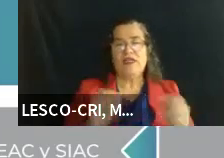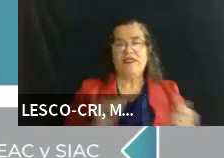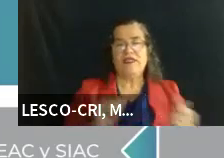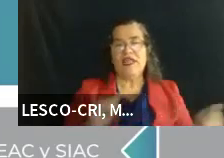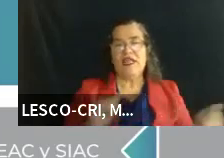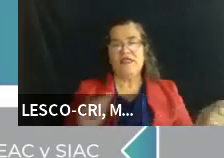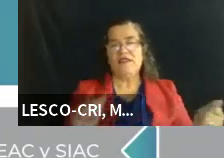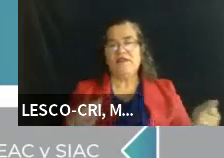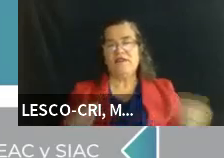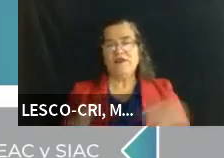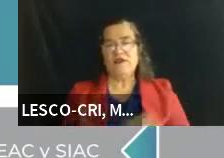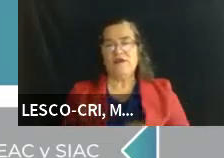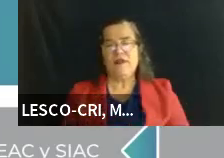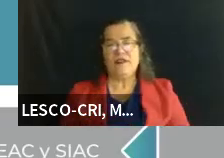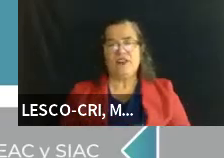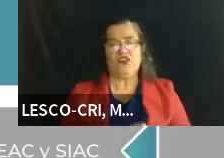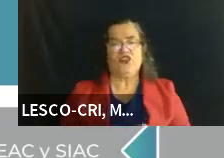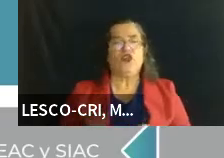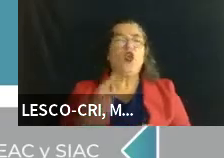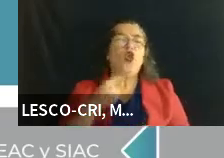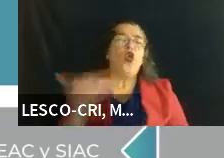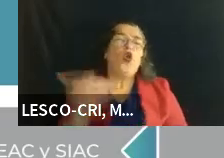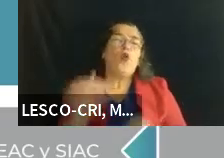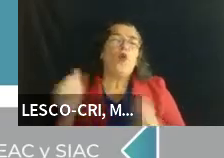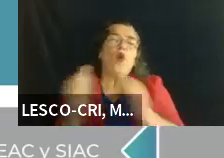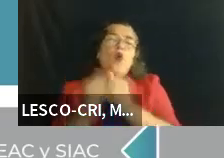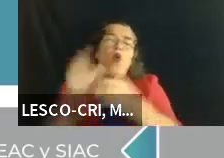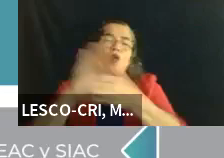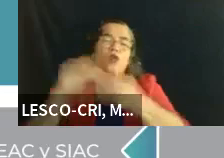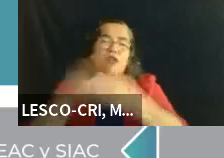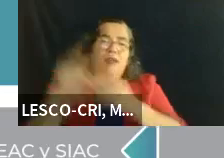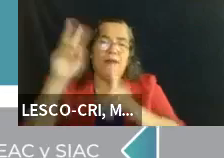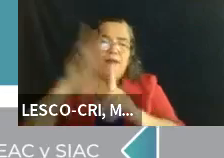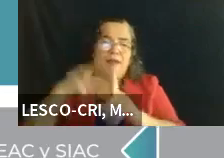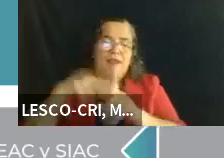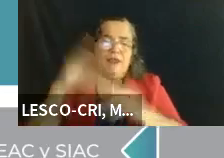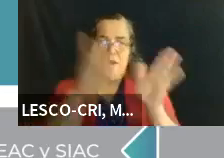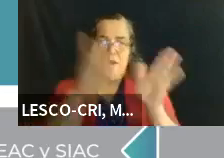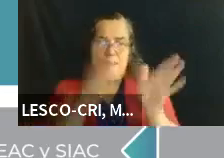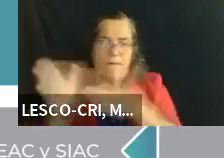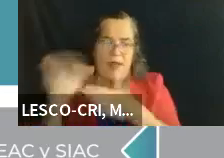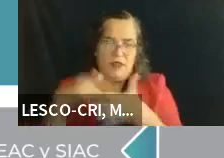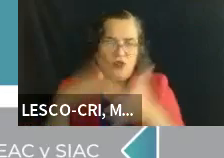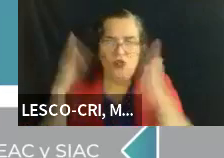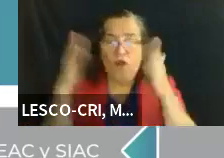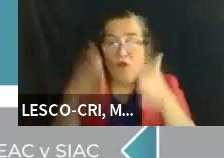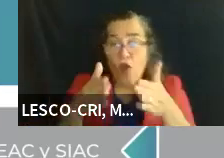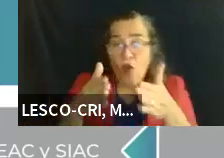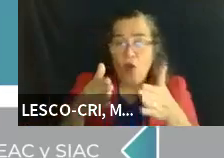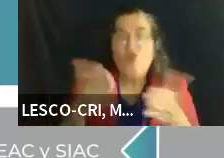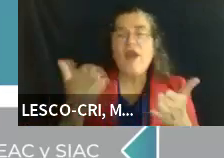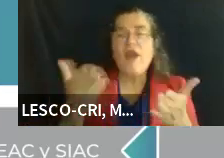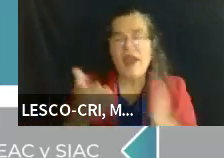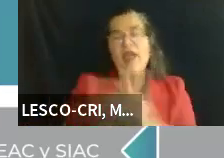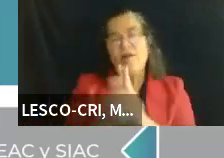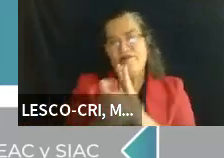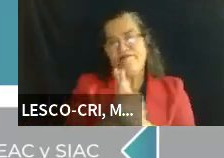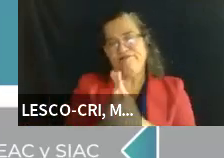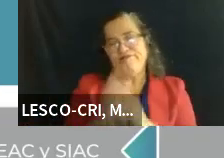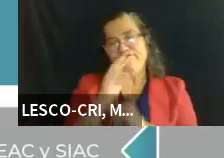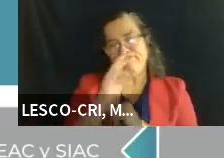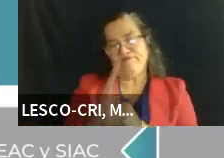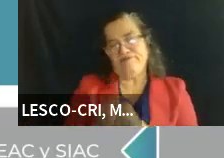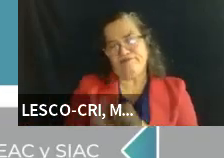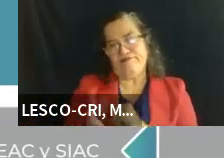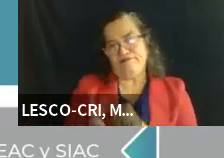que se produce como correlato de la implementación de un plan de estudios con foco en competencias, que efectivamente dé cuenta de las